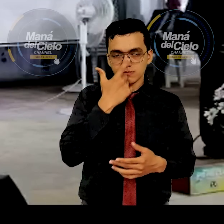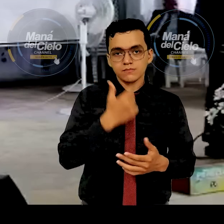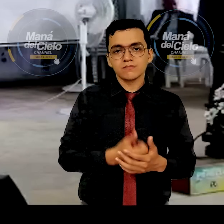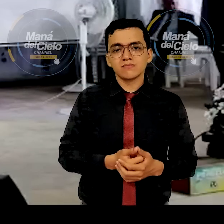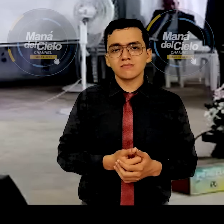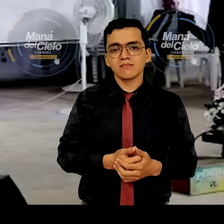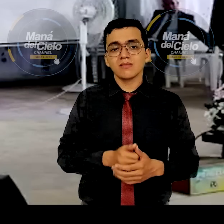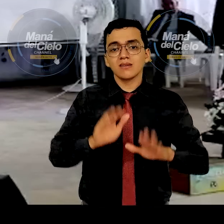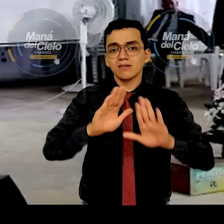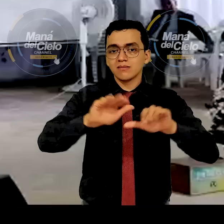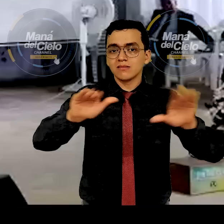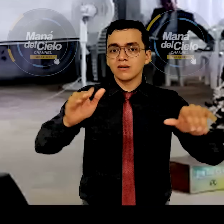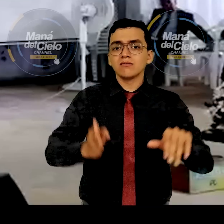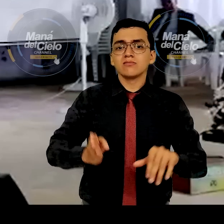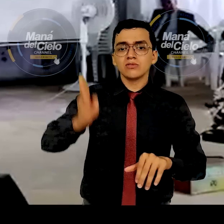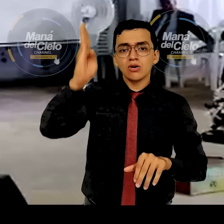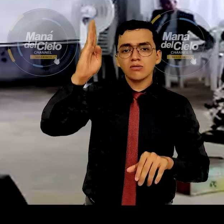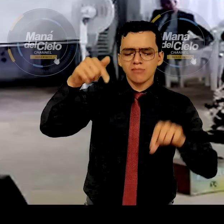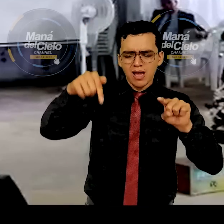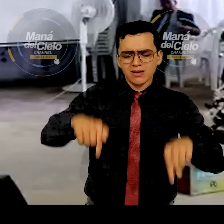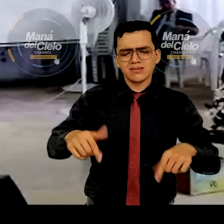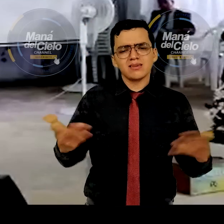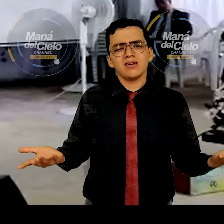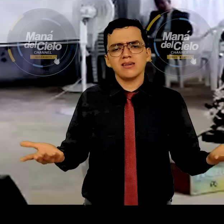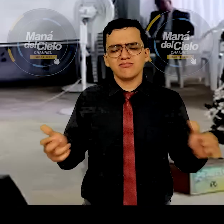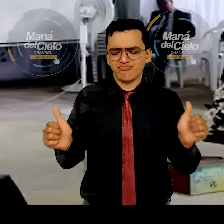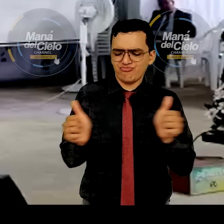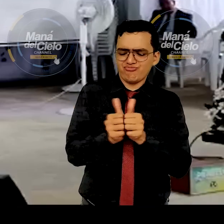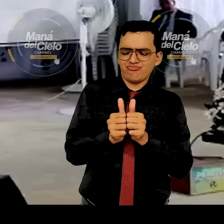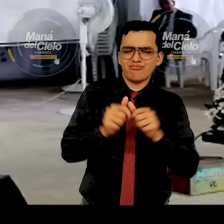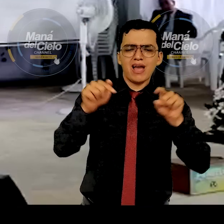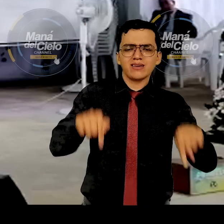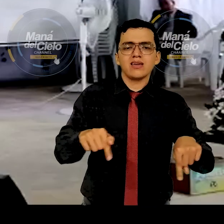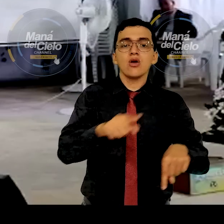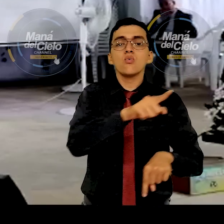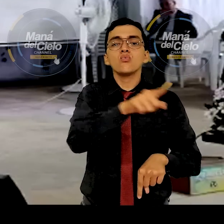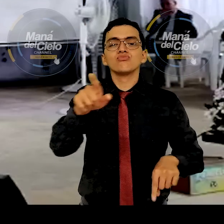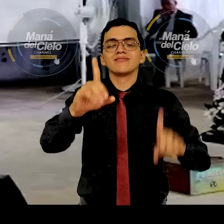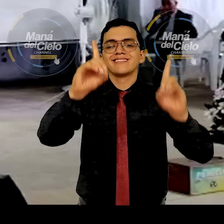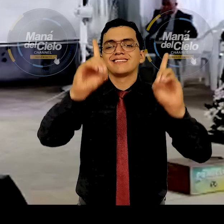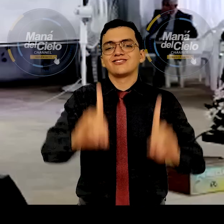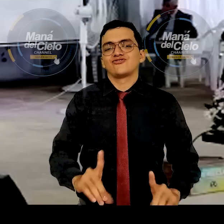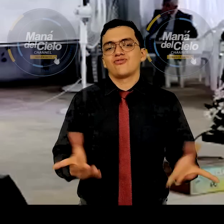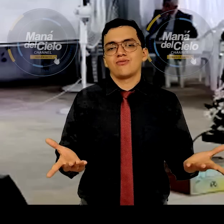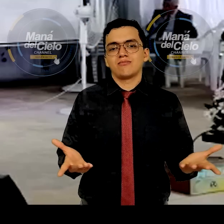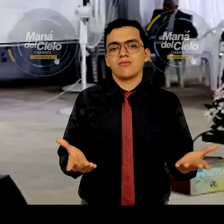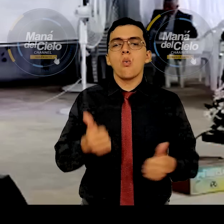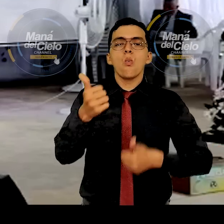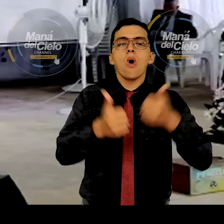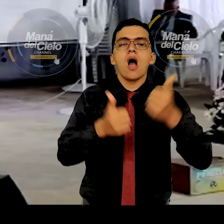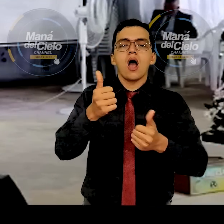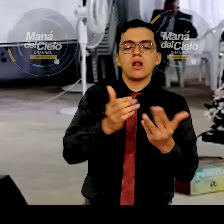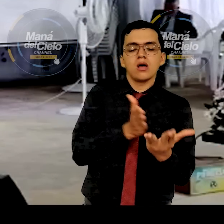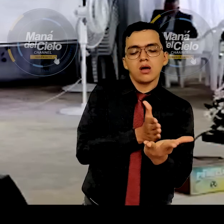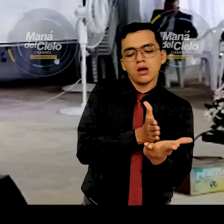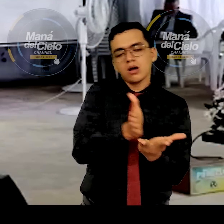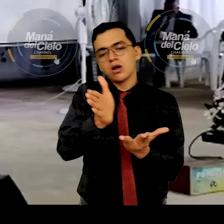Dios está aquí. Y nosotros tenemos que decidir si Dios tiene